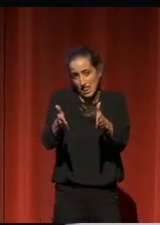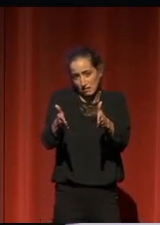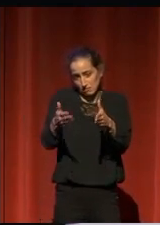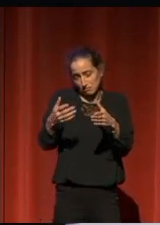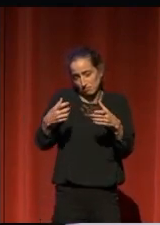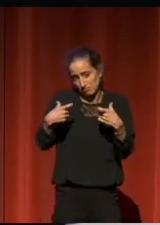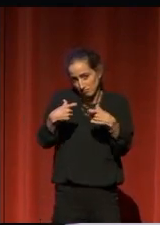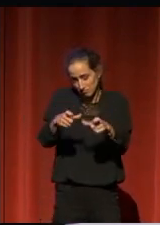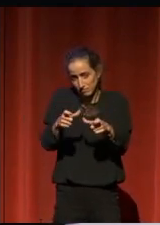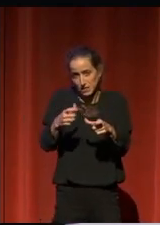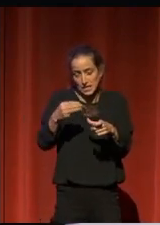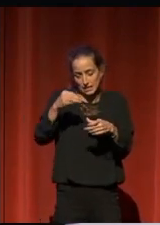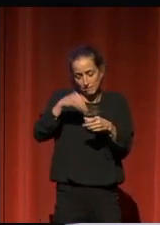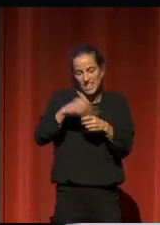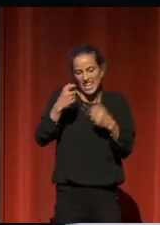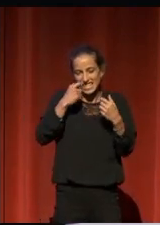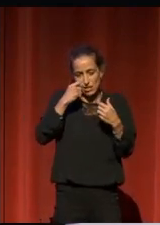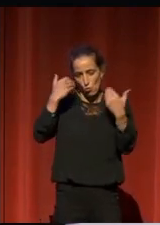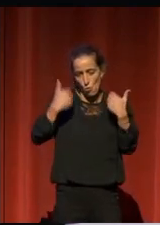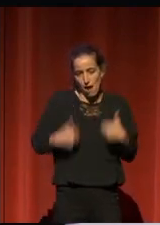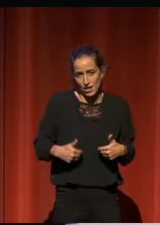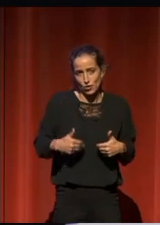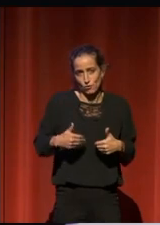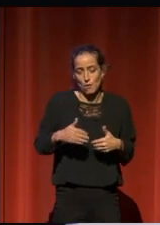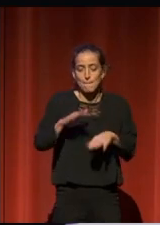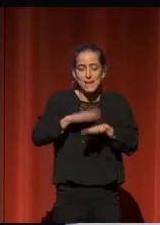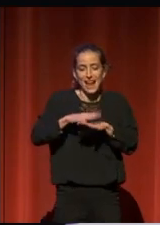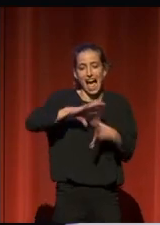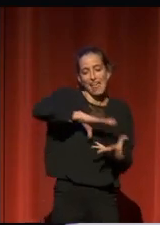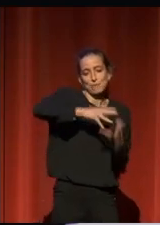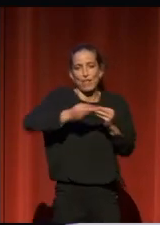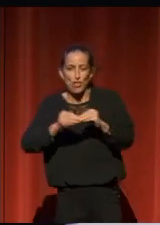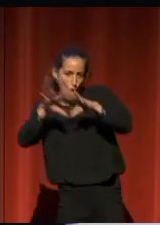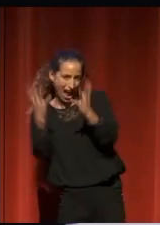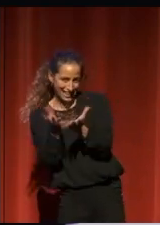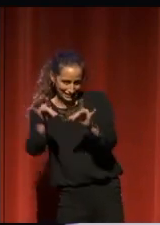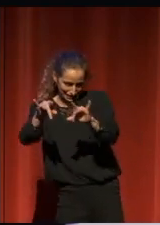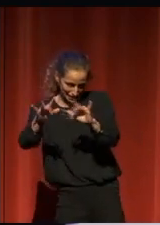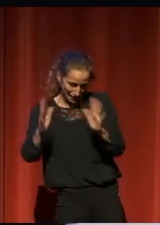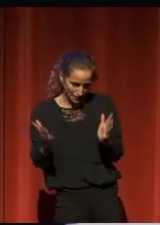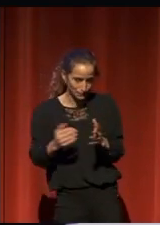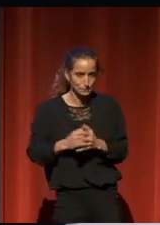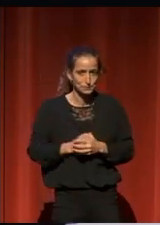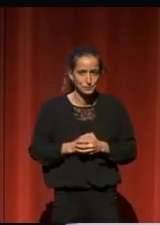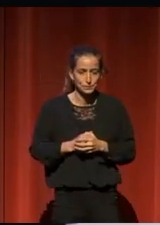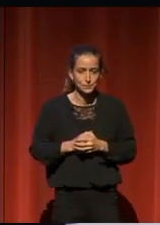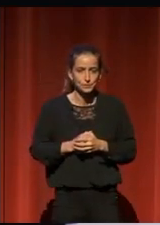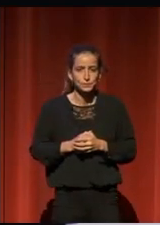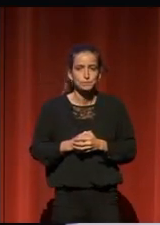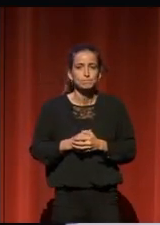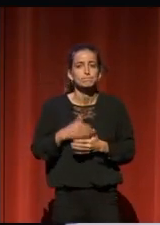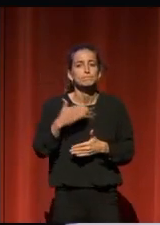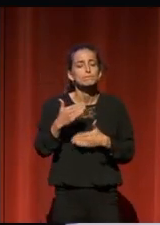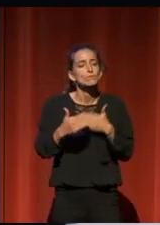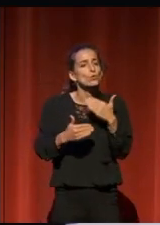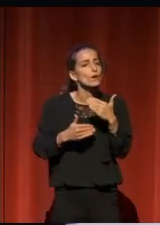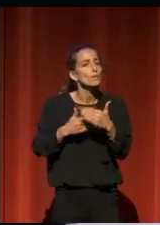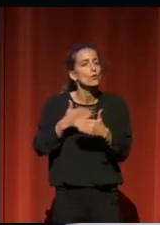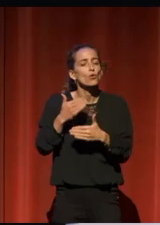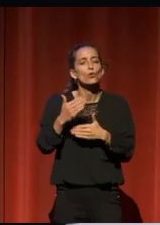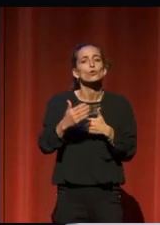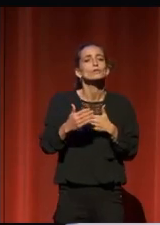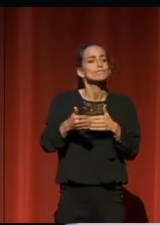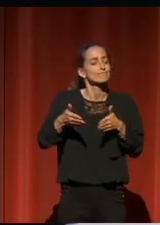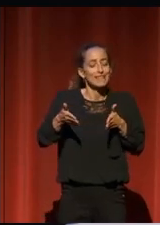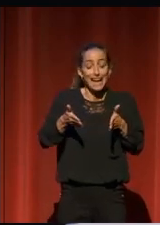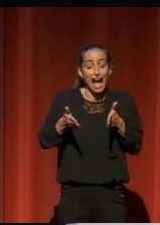su mejor acomodo en la tierra. Y todavía hoy siguen conformando ese mismo